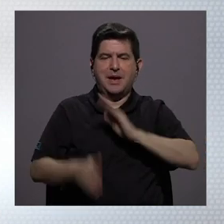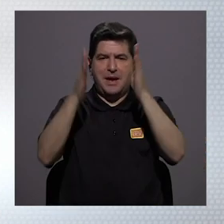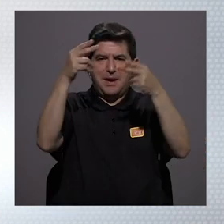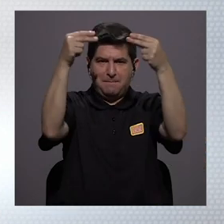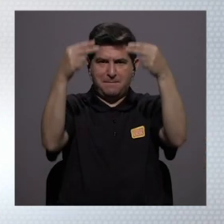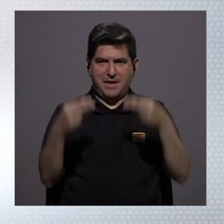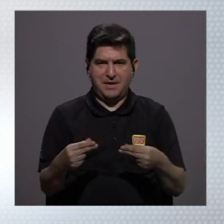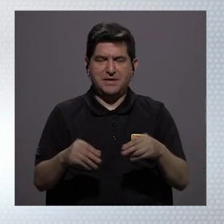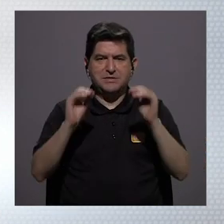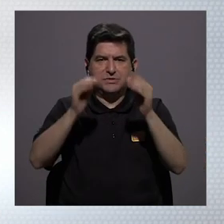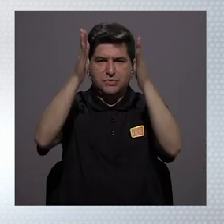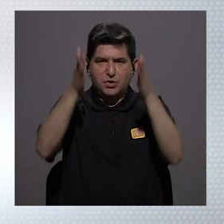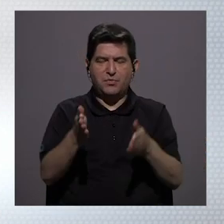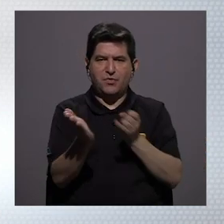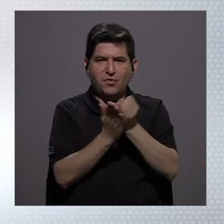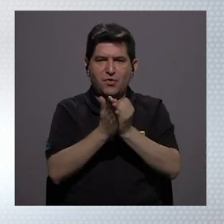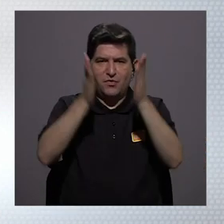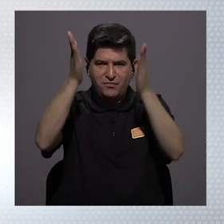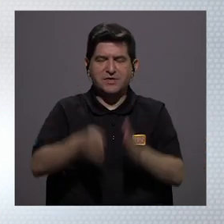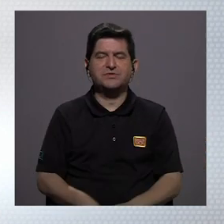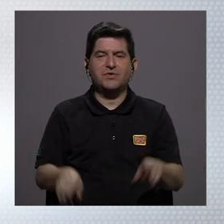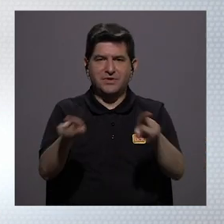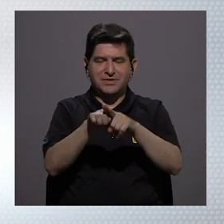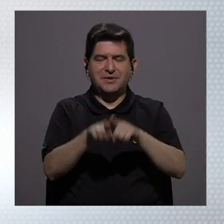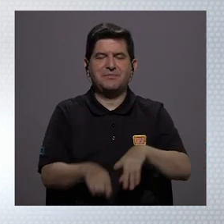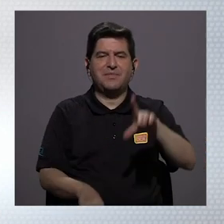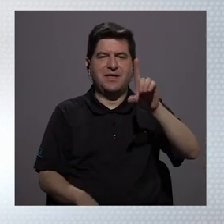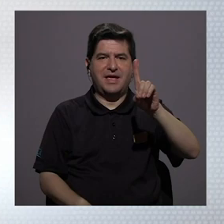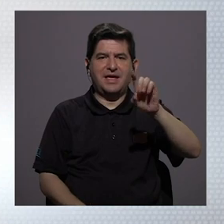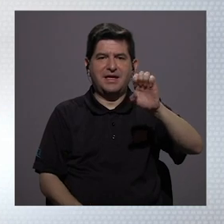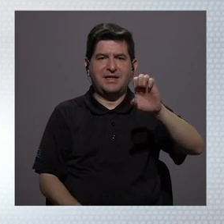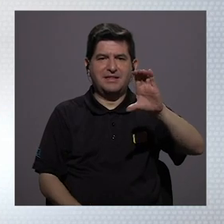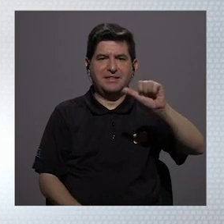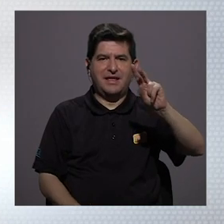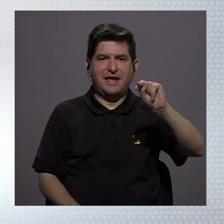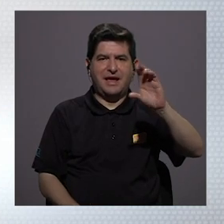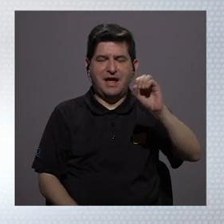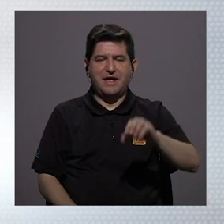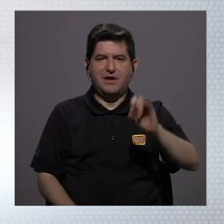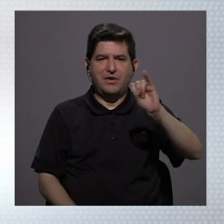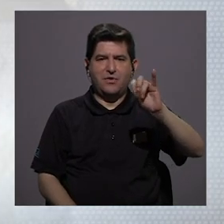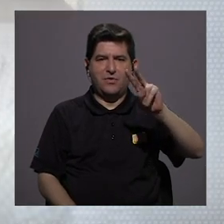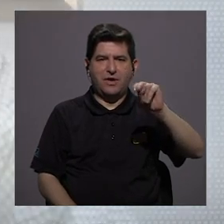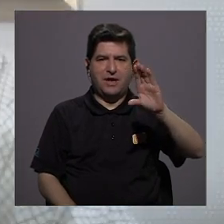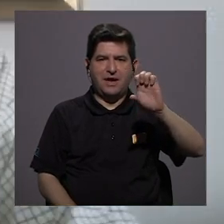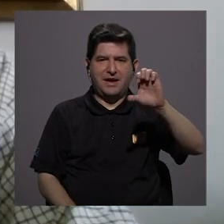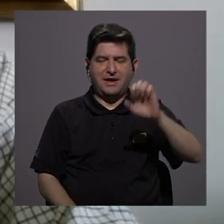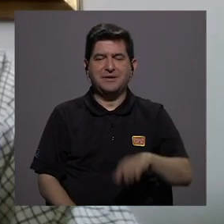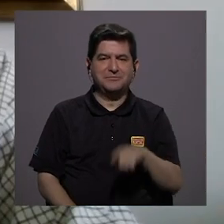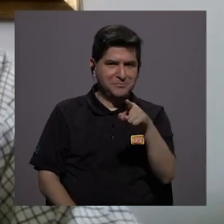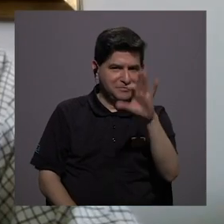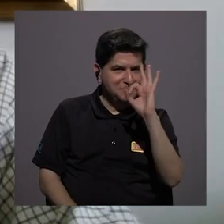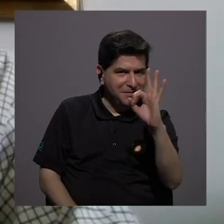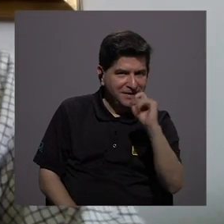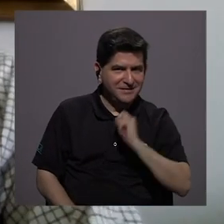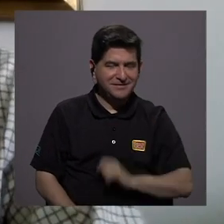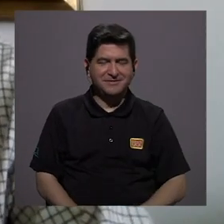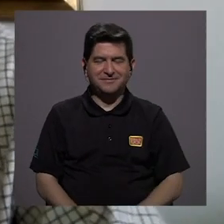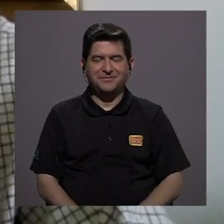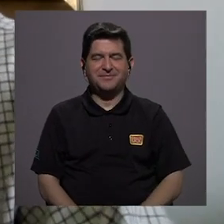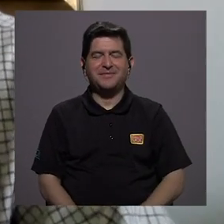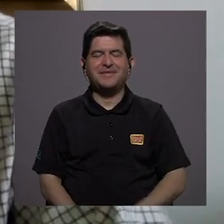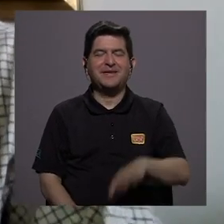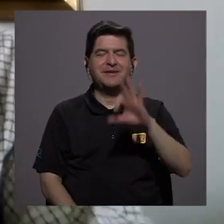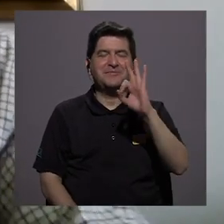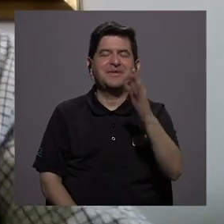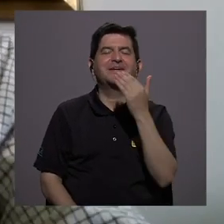Hacienda, como académico e investigador, como decano en el INCAE. Bueno, ¿qué más puedo decir? Un placer tenerlo, don Francisco, ¿cómo está? No, muy